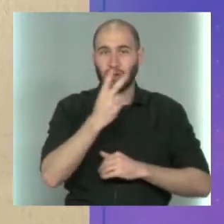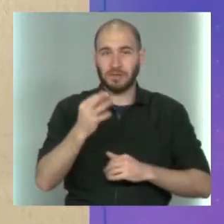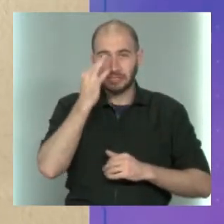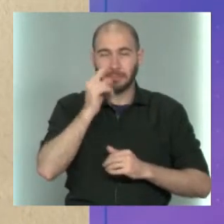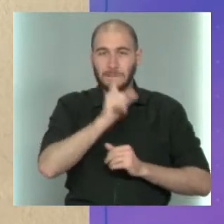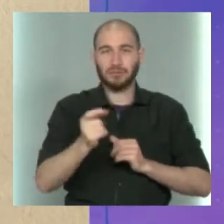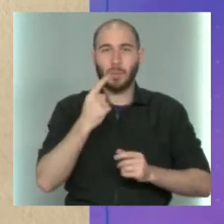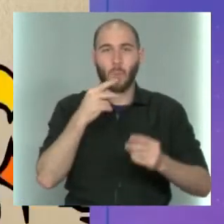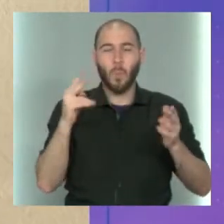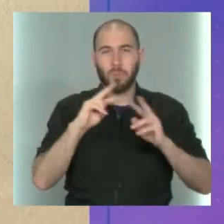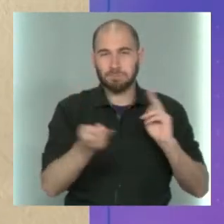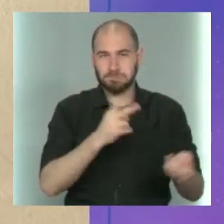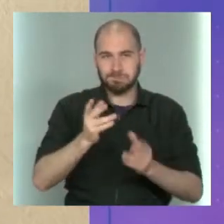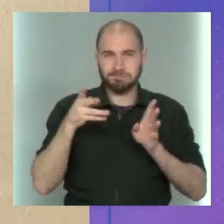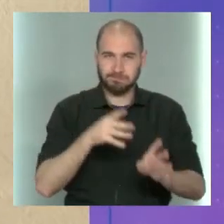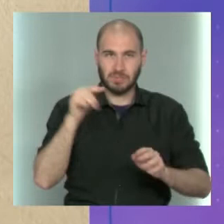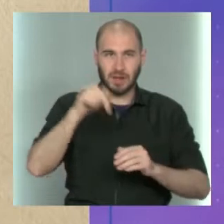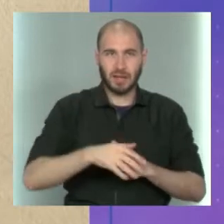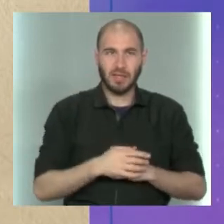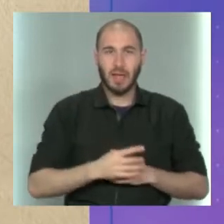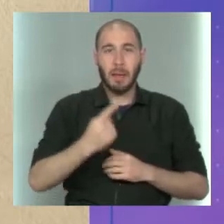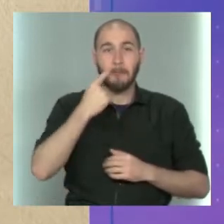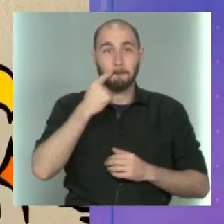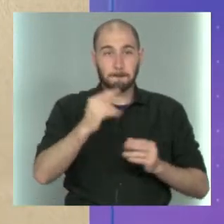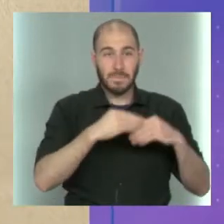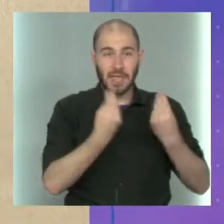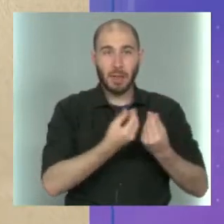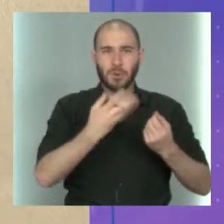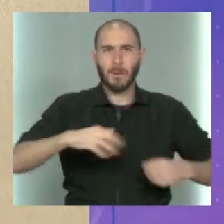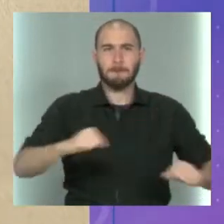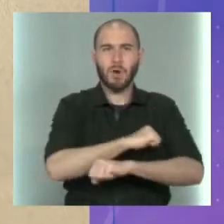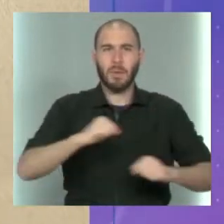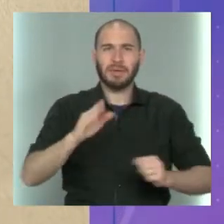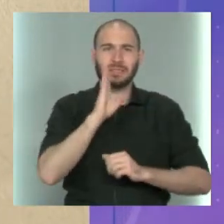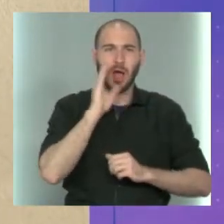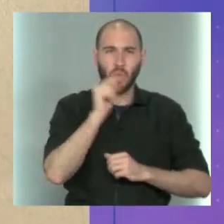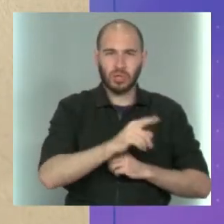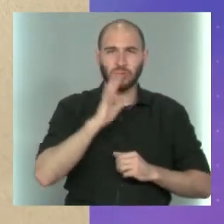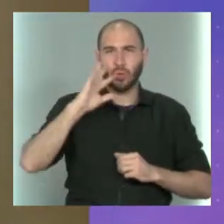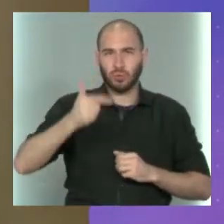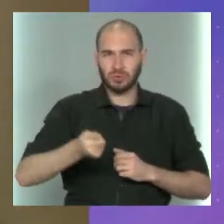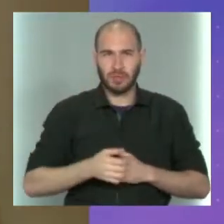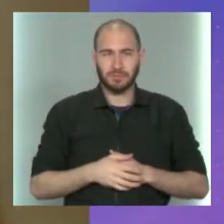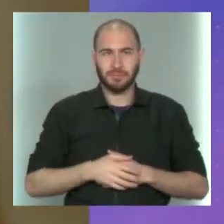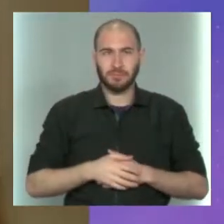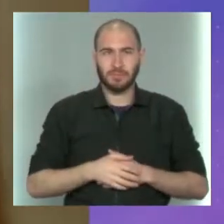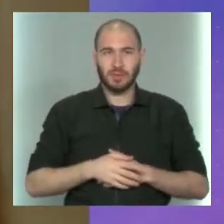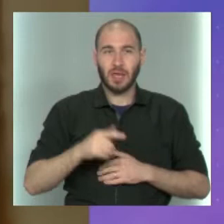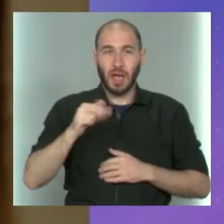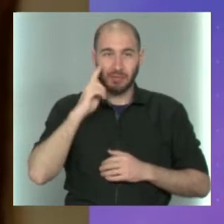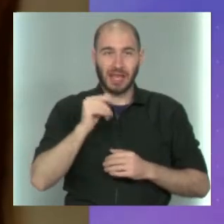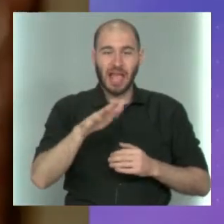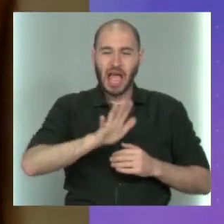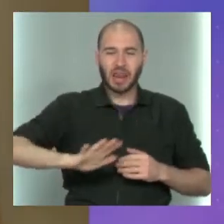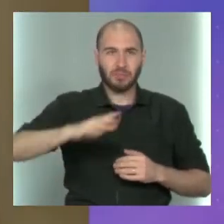civiles han muerto en el conflicto y por lo menos 1.000 de ellos por los bombardeos de Estados Unidos y Rusia. Si recapitulamos, vemos que la región